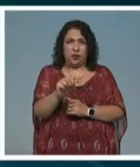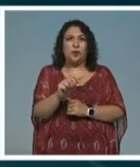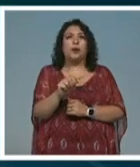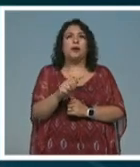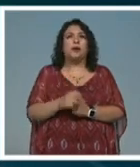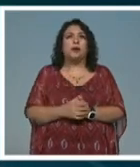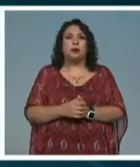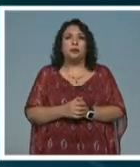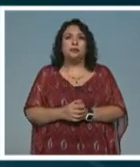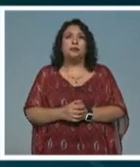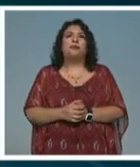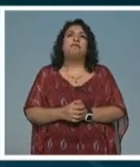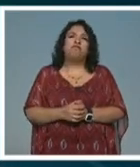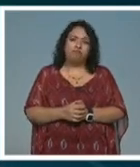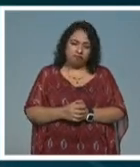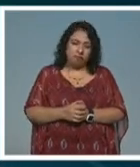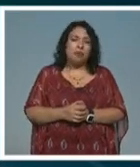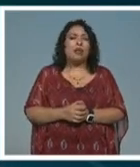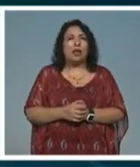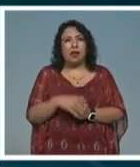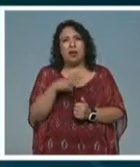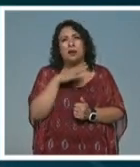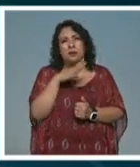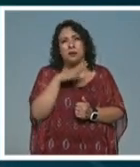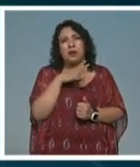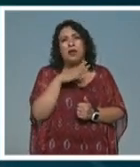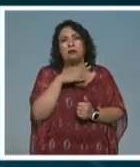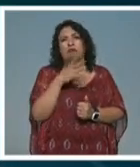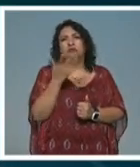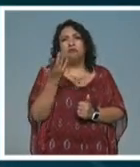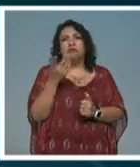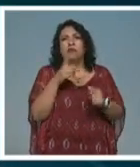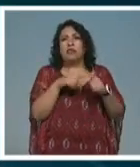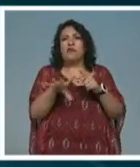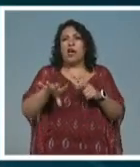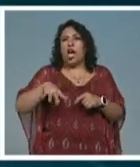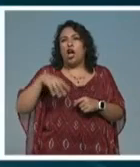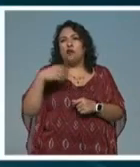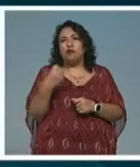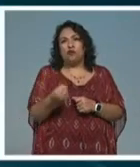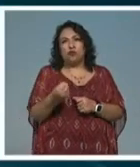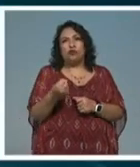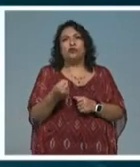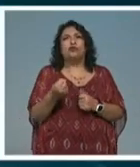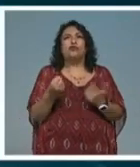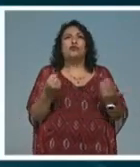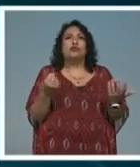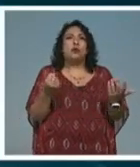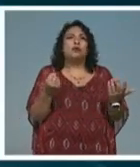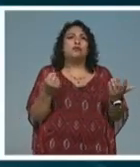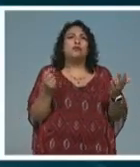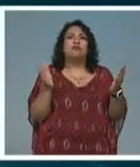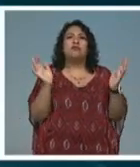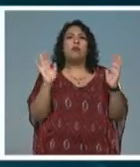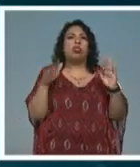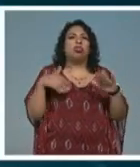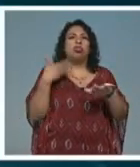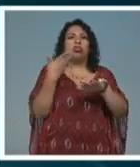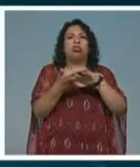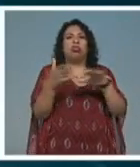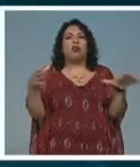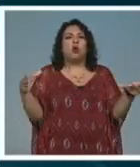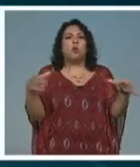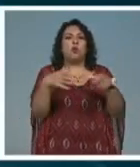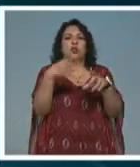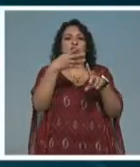1969, ¿vale? Pues había una serie de abusos, mis consideraciones contra la